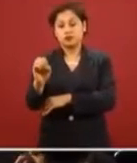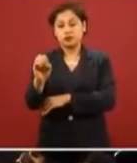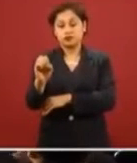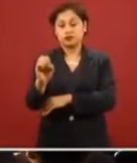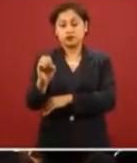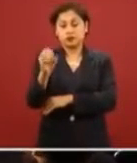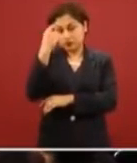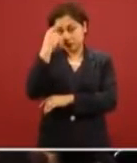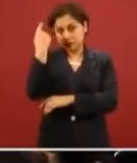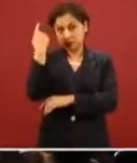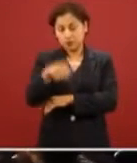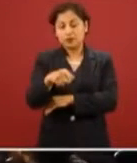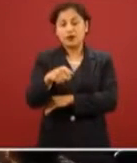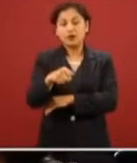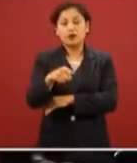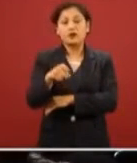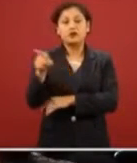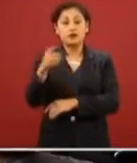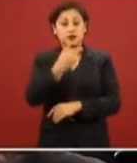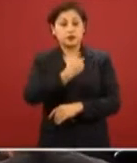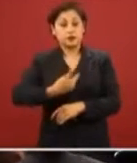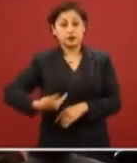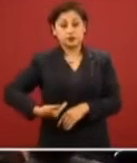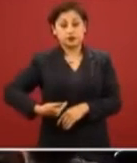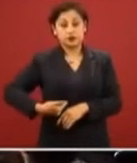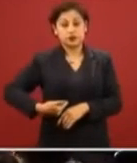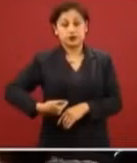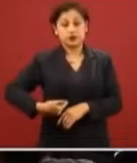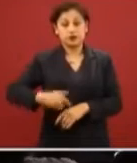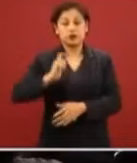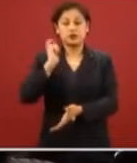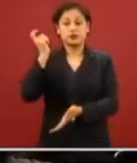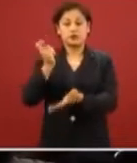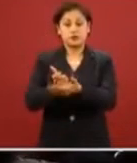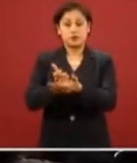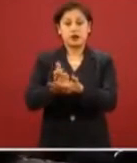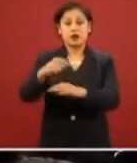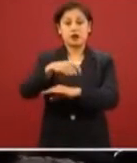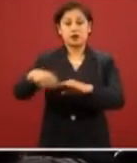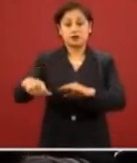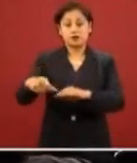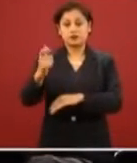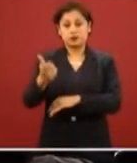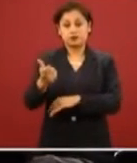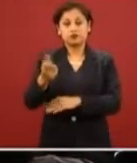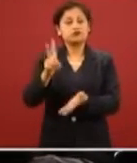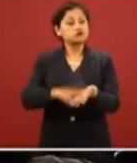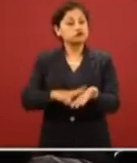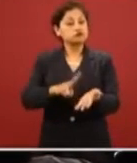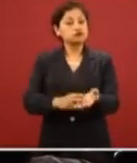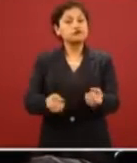él pueda efectuar el pago de este billete, que es de